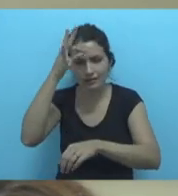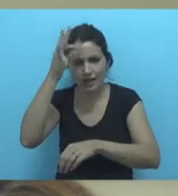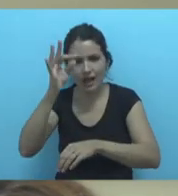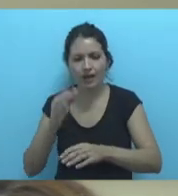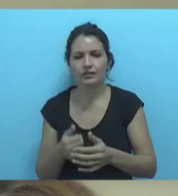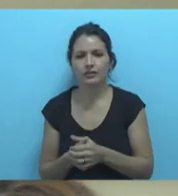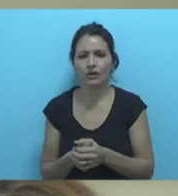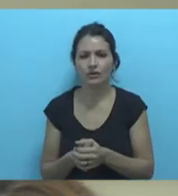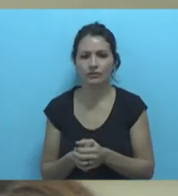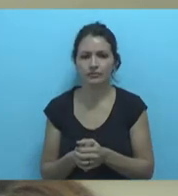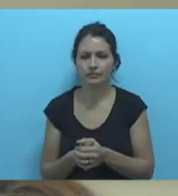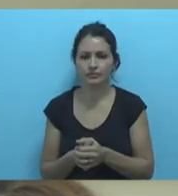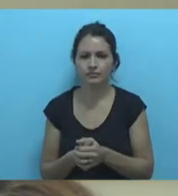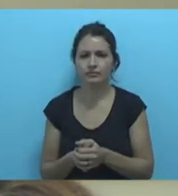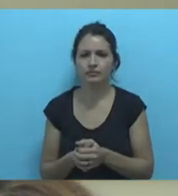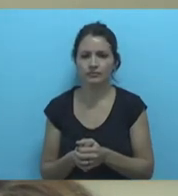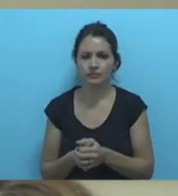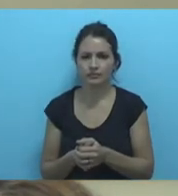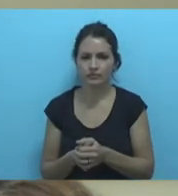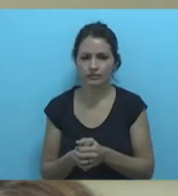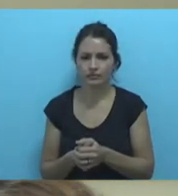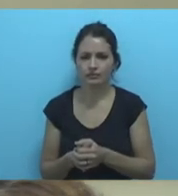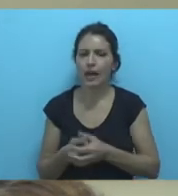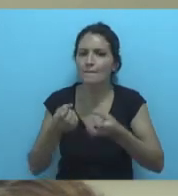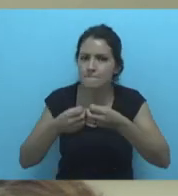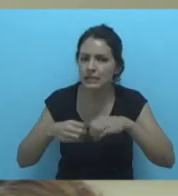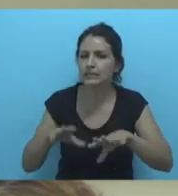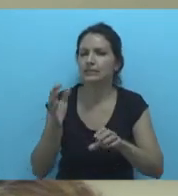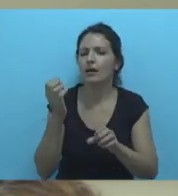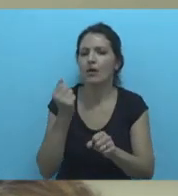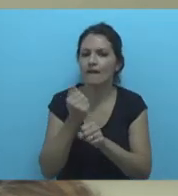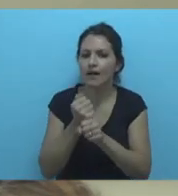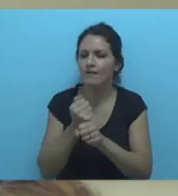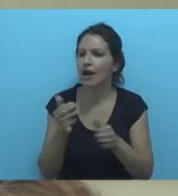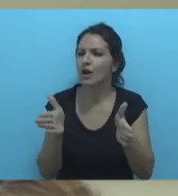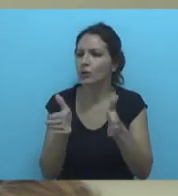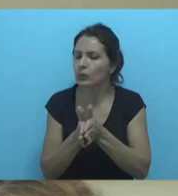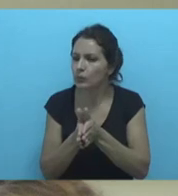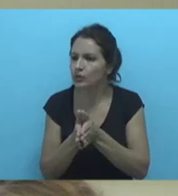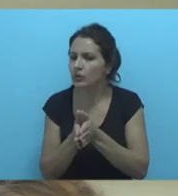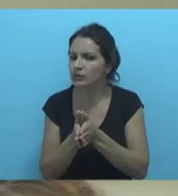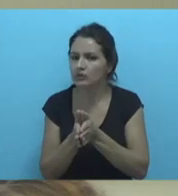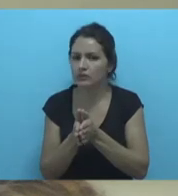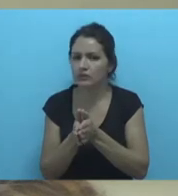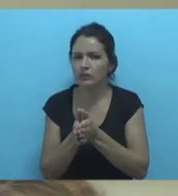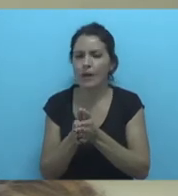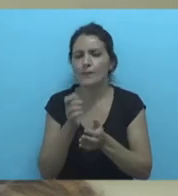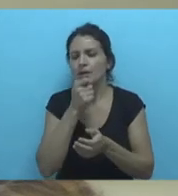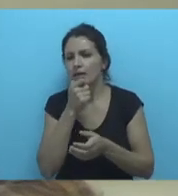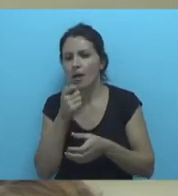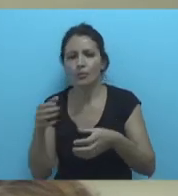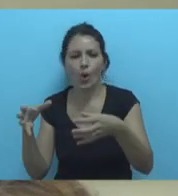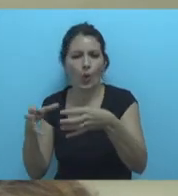ordenanza logramos aprobarla y, bueno, a partir de esto, reivindicando el concepto de la cooperación, nos pusimos a trabajar con